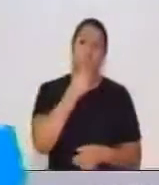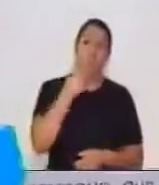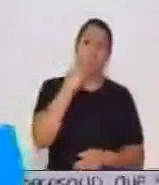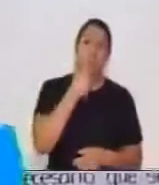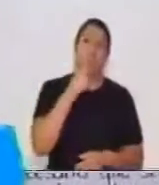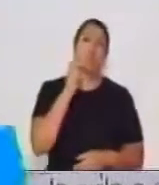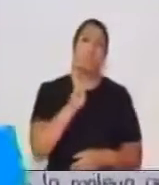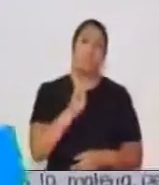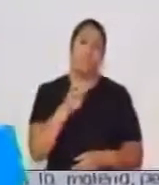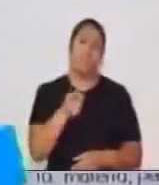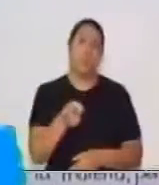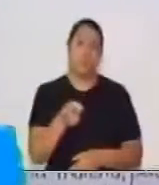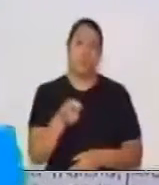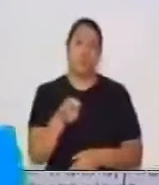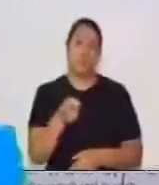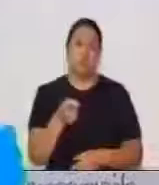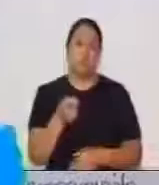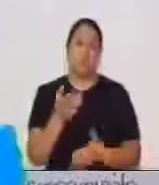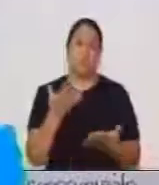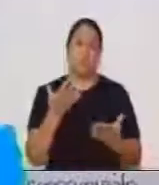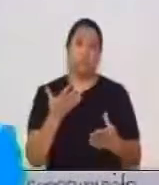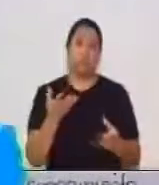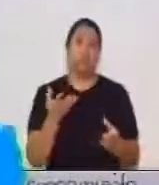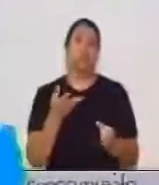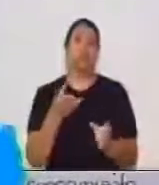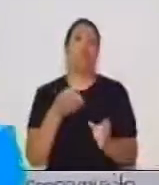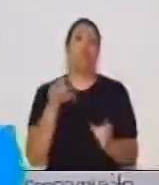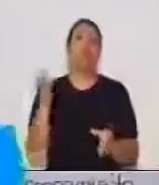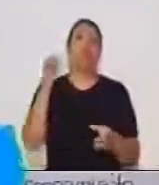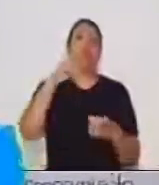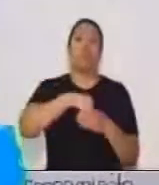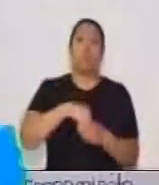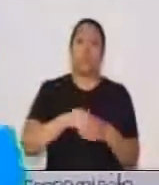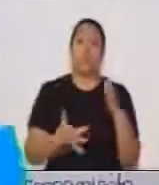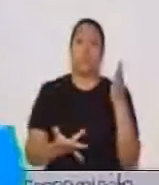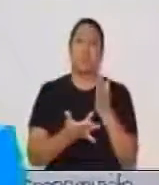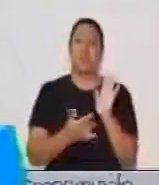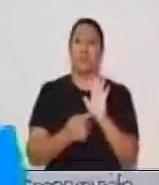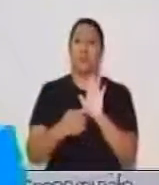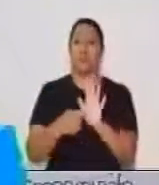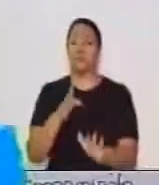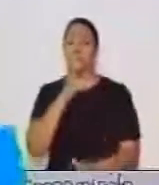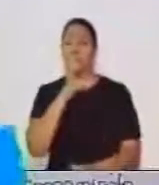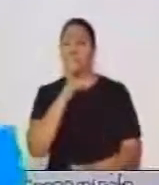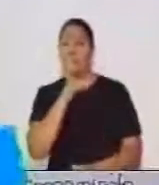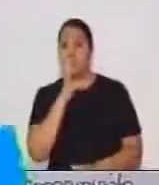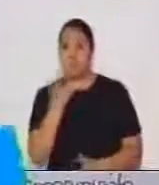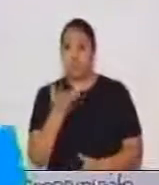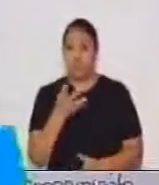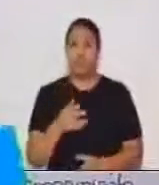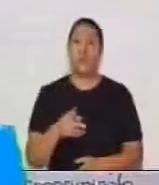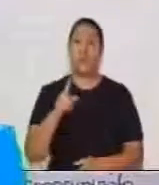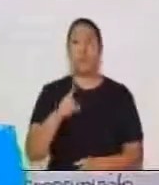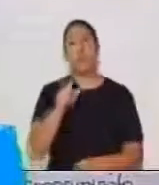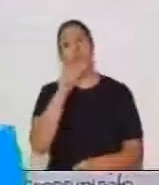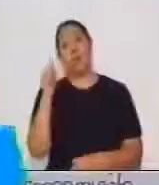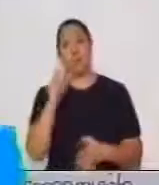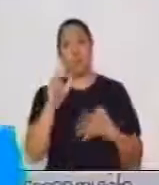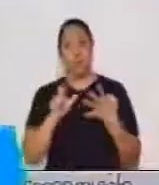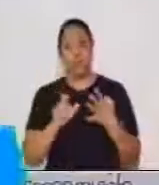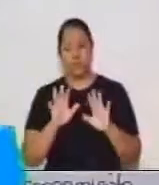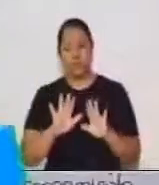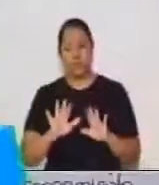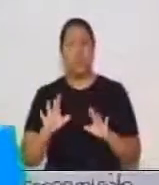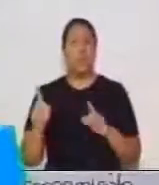está dentro de las técnicas de exposición oral. También que no existen jerarquías, lo que ya hemos hablado. Dentro de una